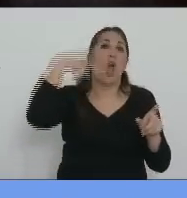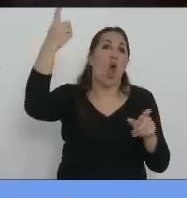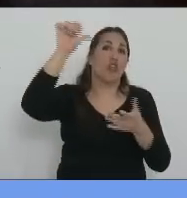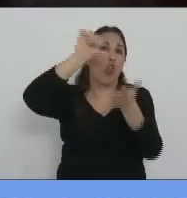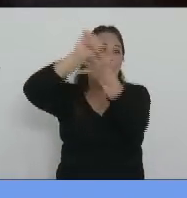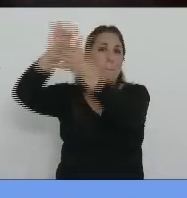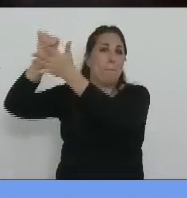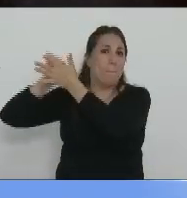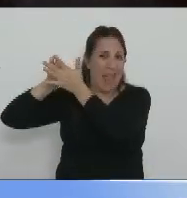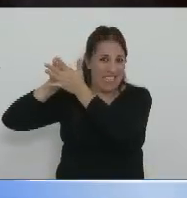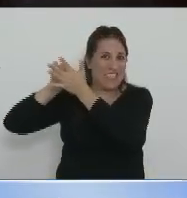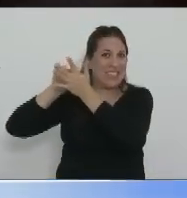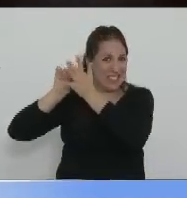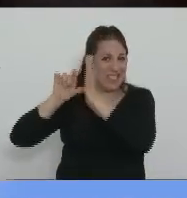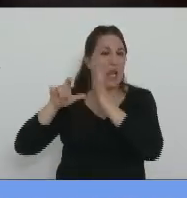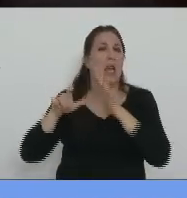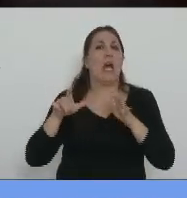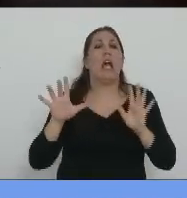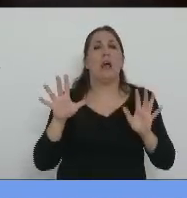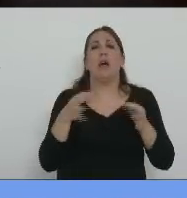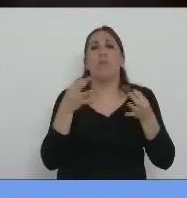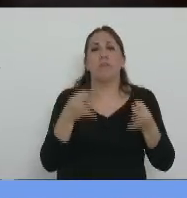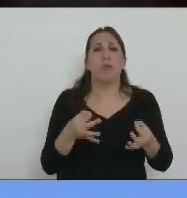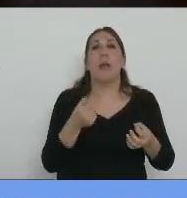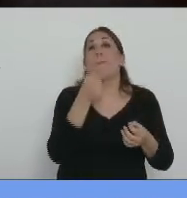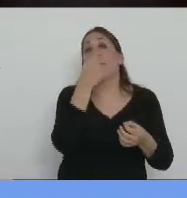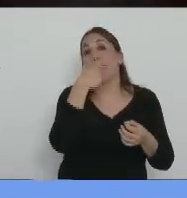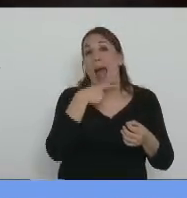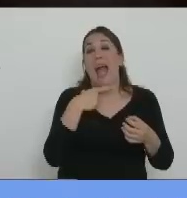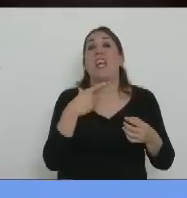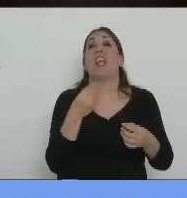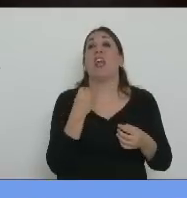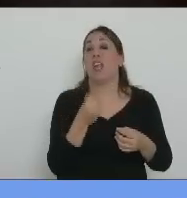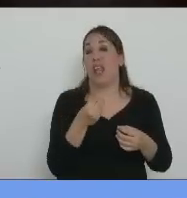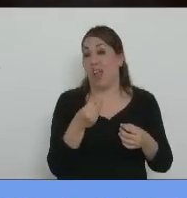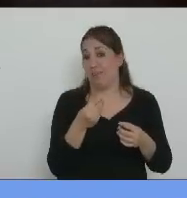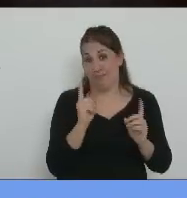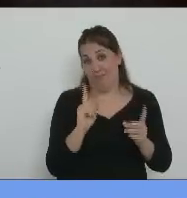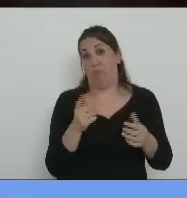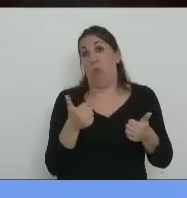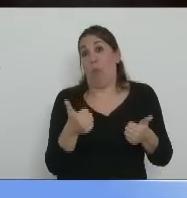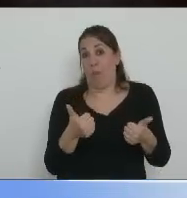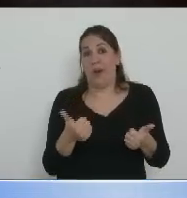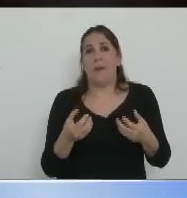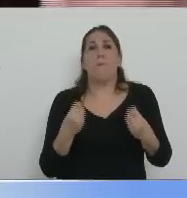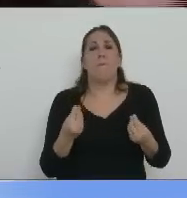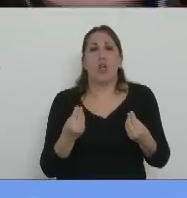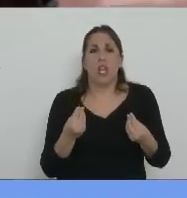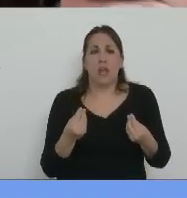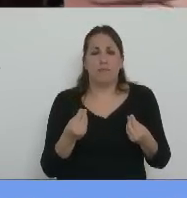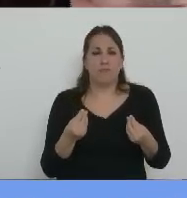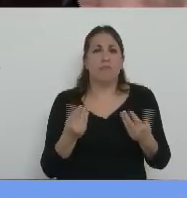pidiera de manera que el blanqueo que hizo el macrismo que fue un éxito obviamente claro que fue un éxito porque lo hizo primero